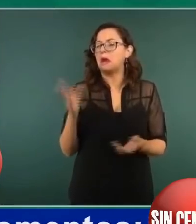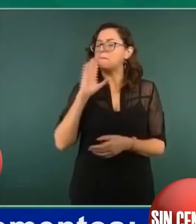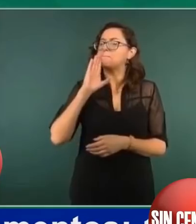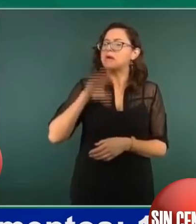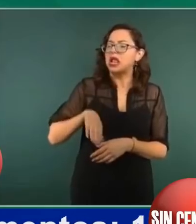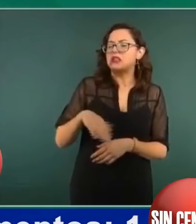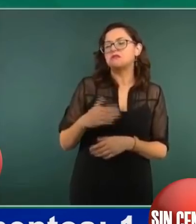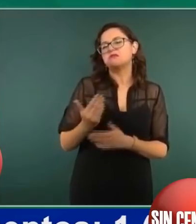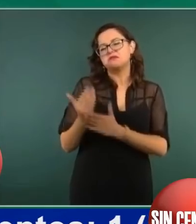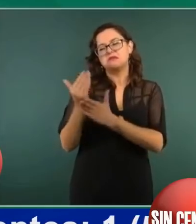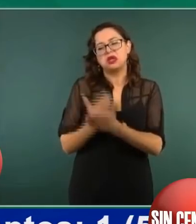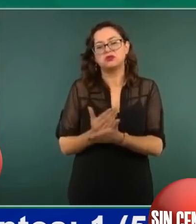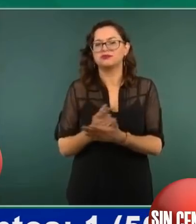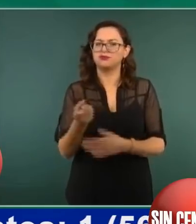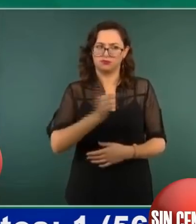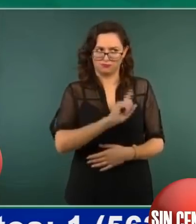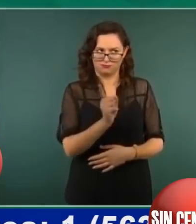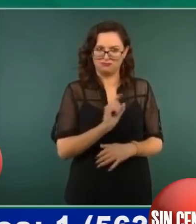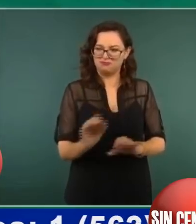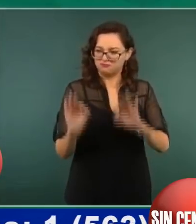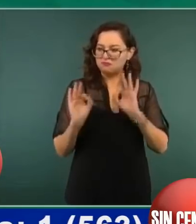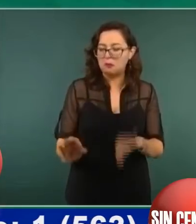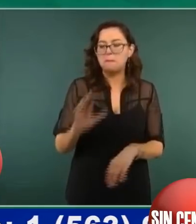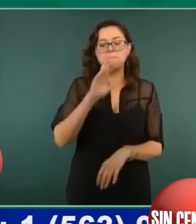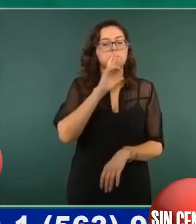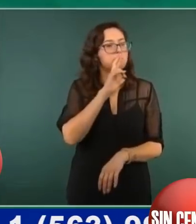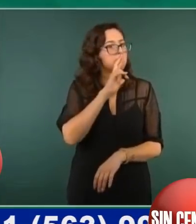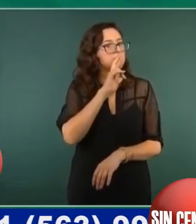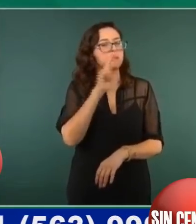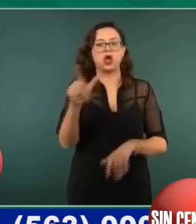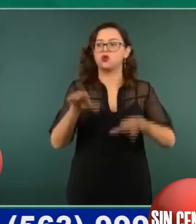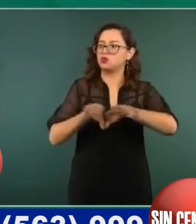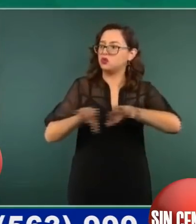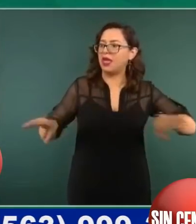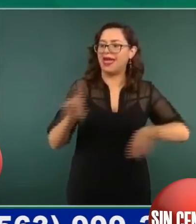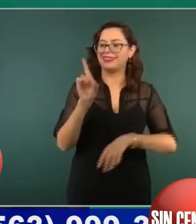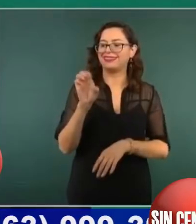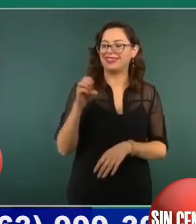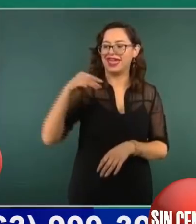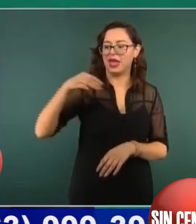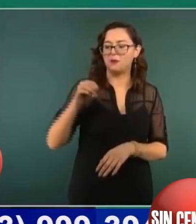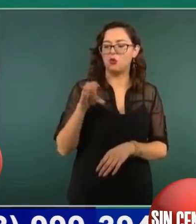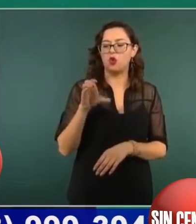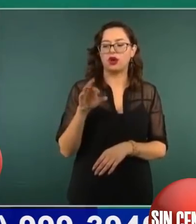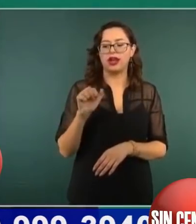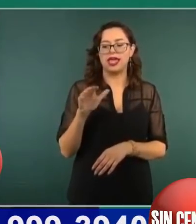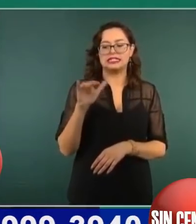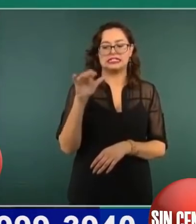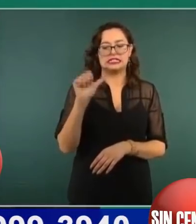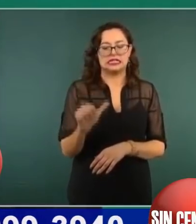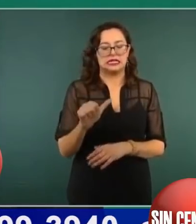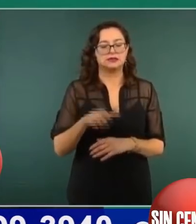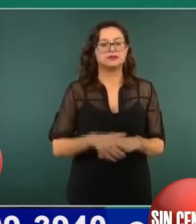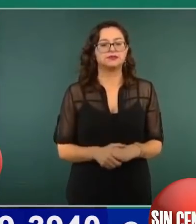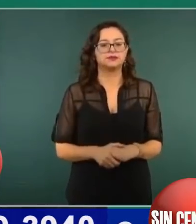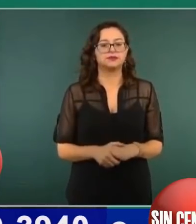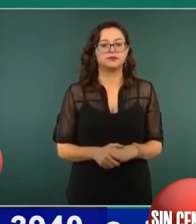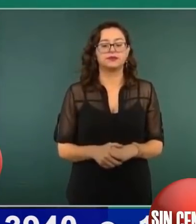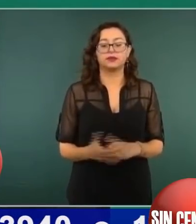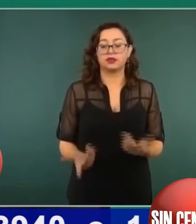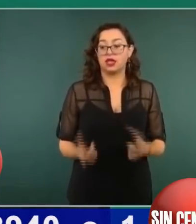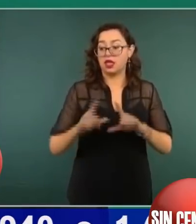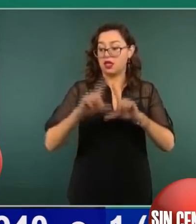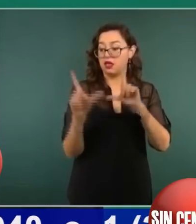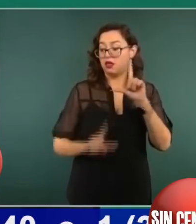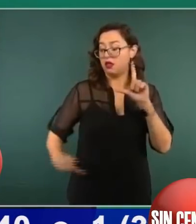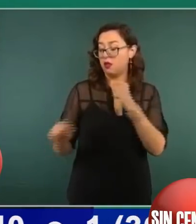mejor, la democracia. Y parte de nuestros problemas como nación se han originado por la